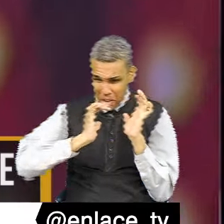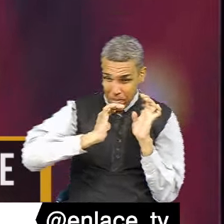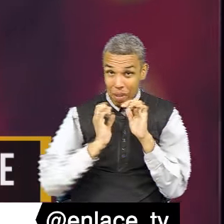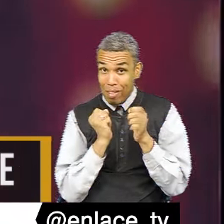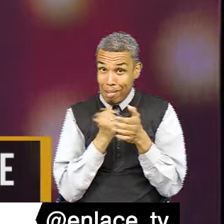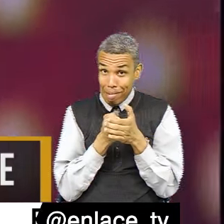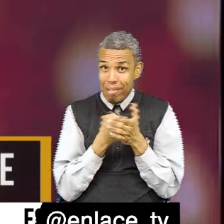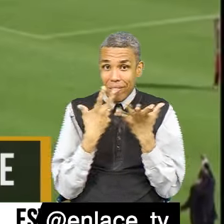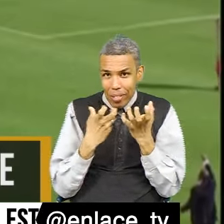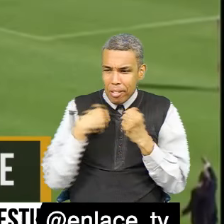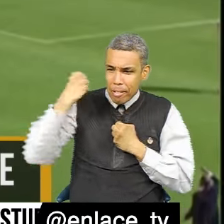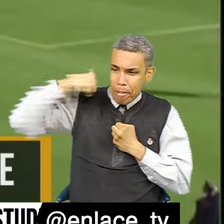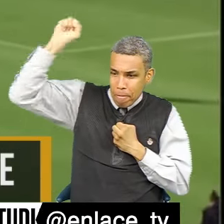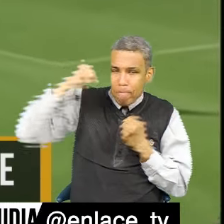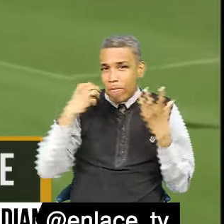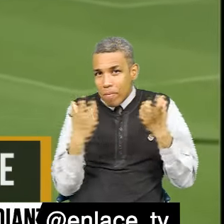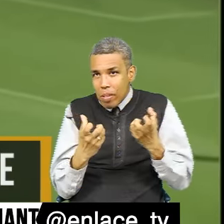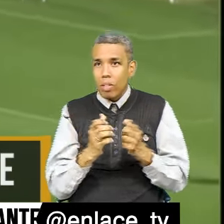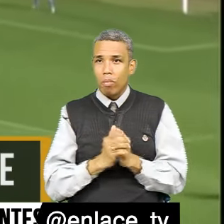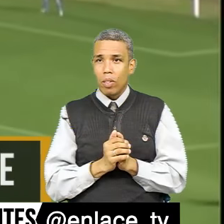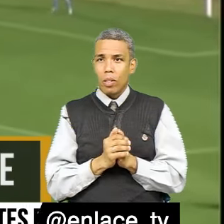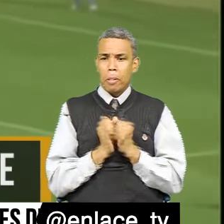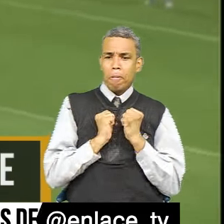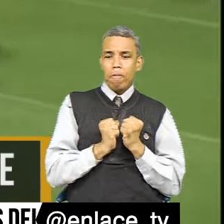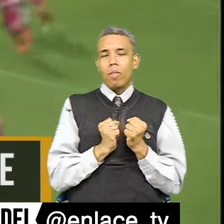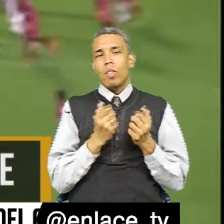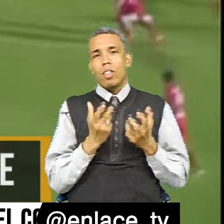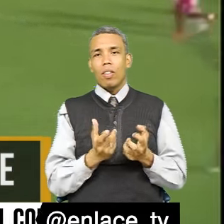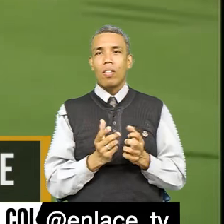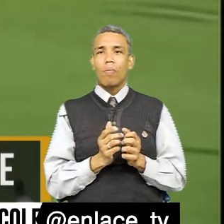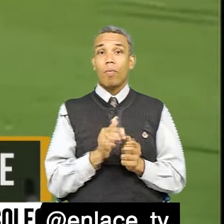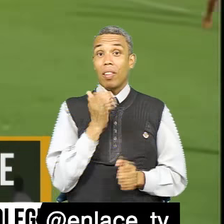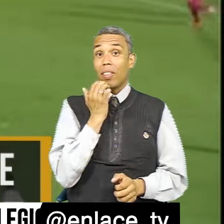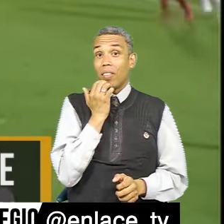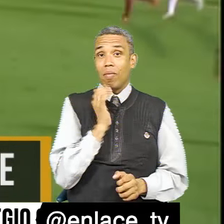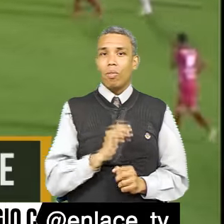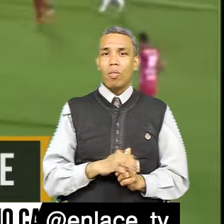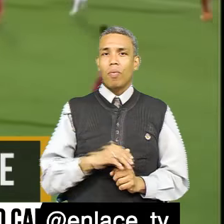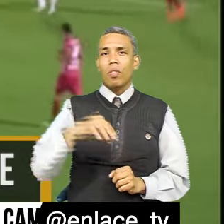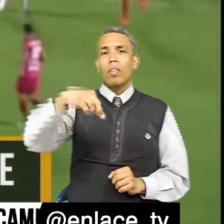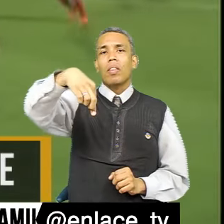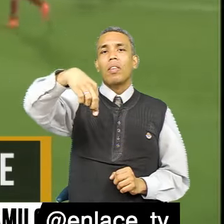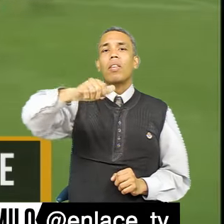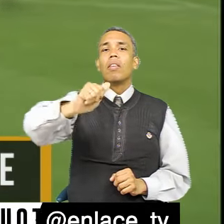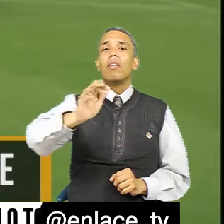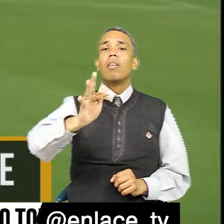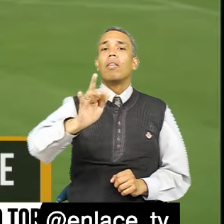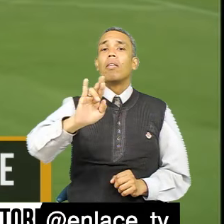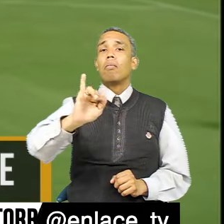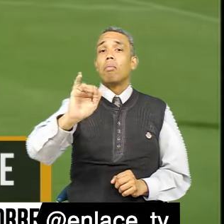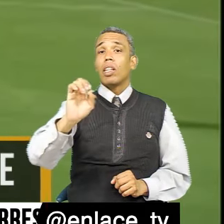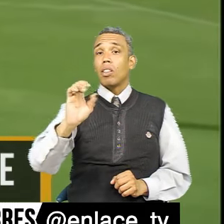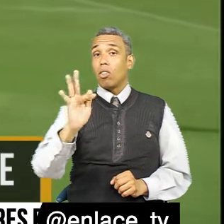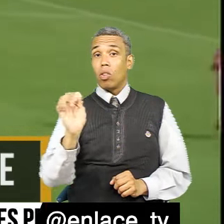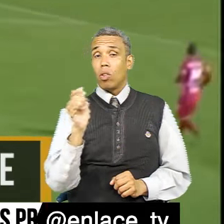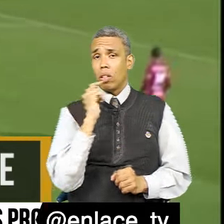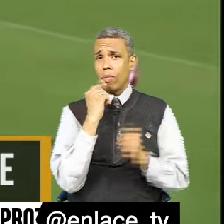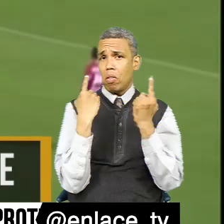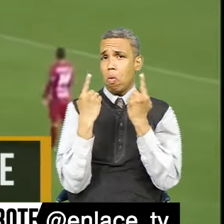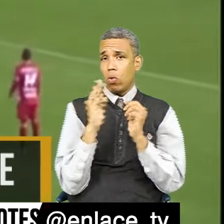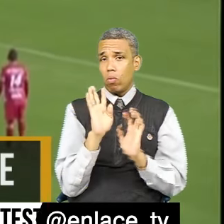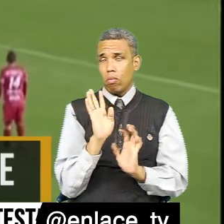para la Máquina Amarilla se hacía más ansioso, teniendo en cuenta que con el resultado Patriotas sigue metido dentro de los 8 mejores del fútbol